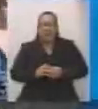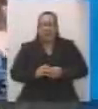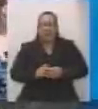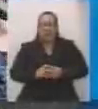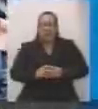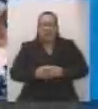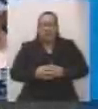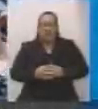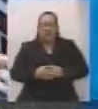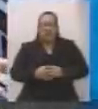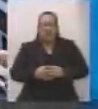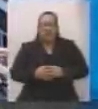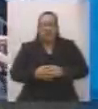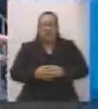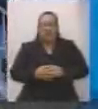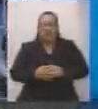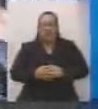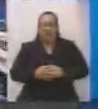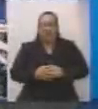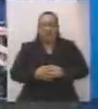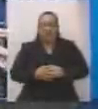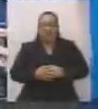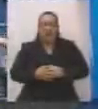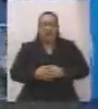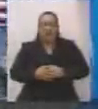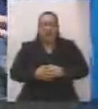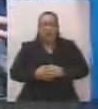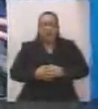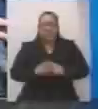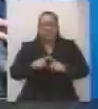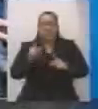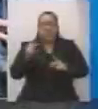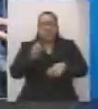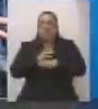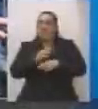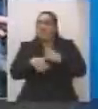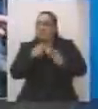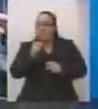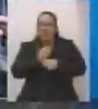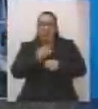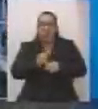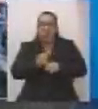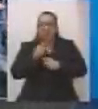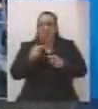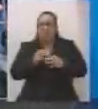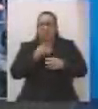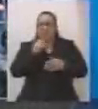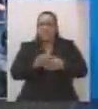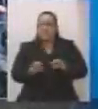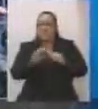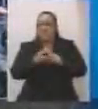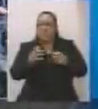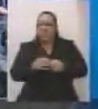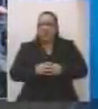si las diferencias de capacitación entre la gerencia y los trabajadores subordinados se hace demasiado